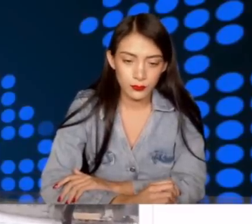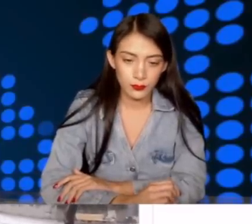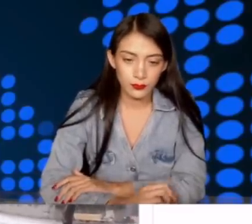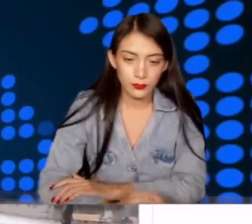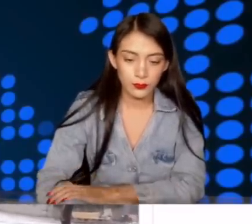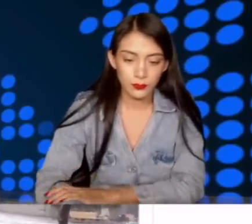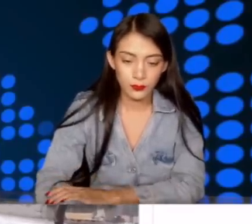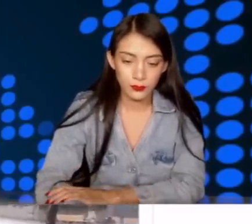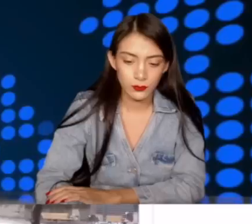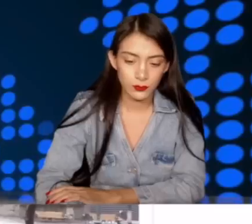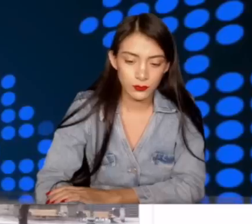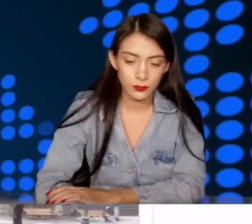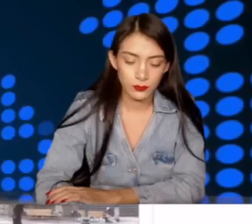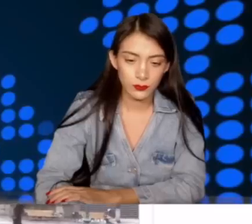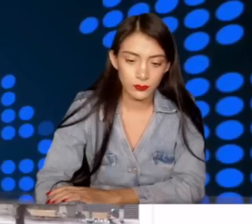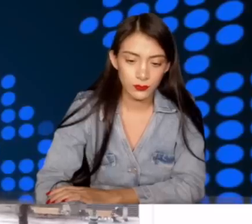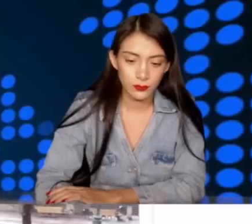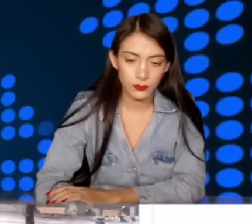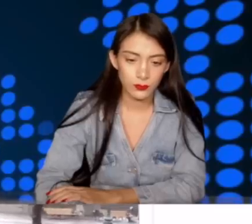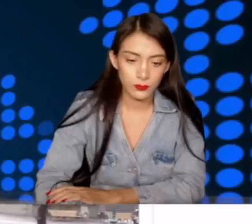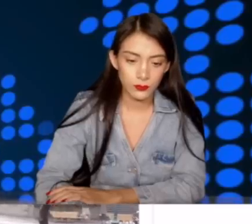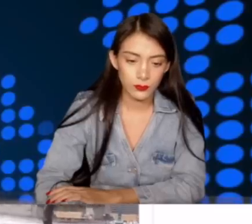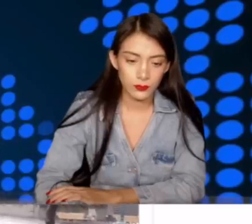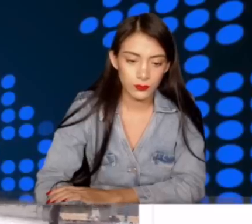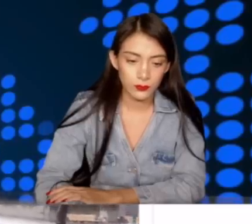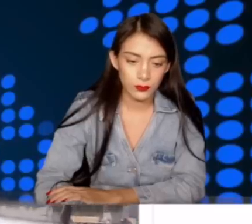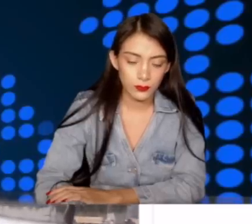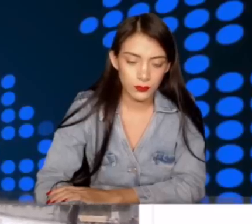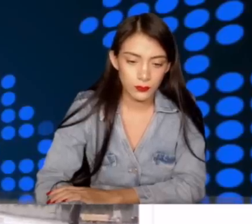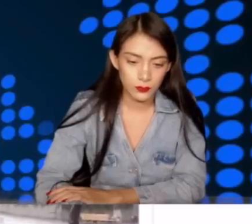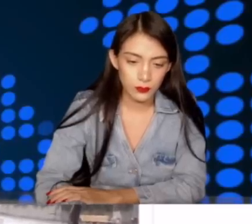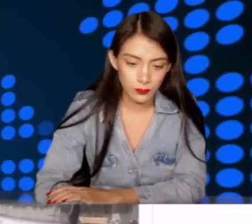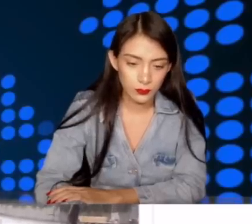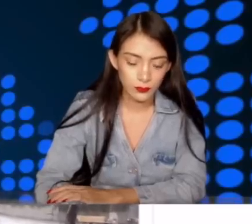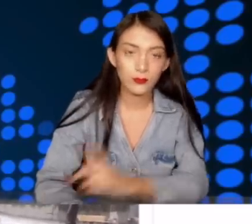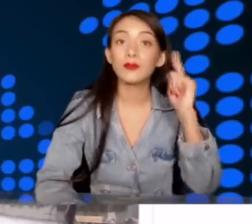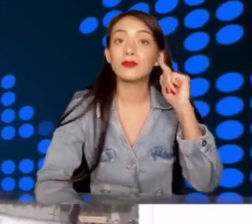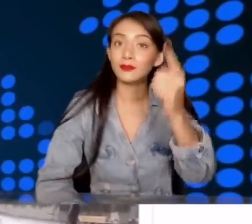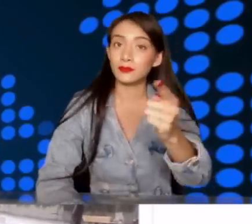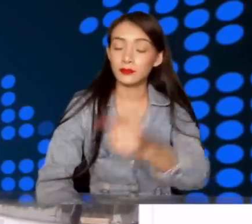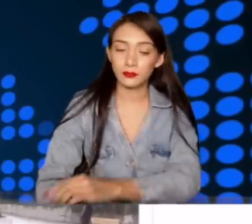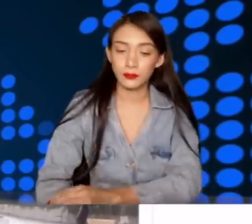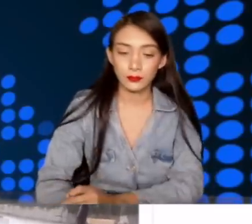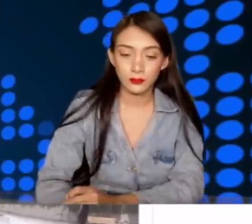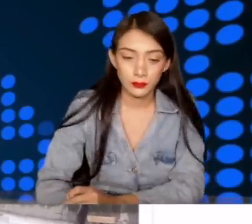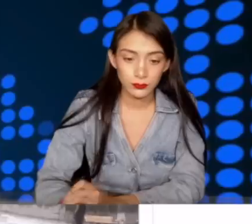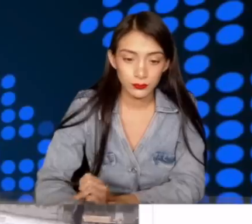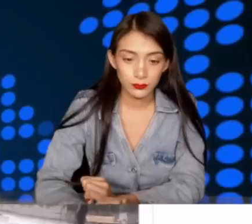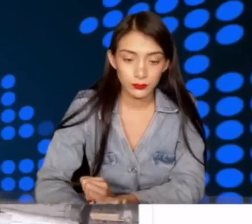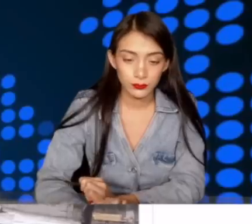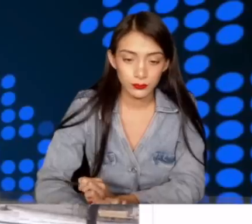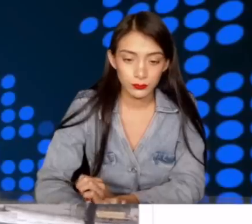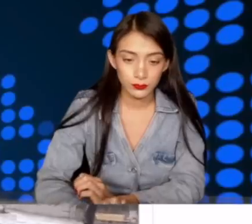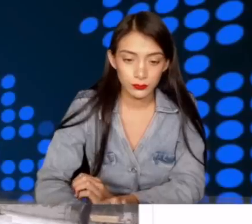consumara el golpe, Fernando Camacho ingresó con una bandera de Bolivia y depositó la Biblia. La noche ha sido larga, se sabe que ha